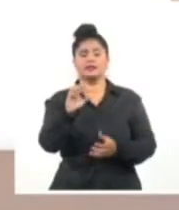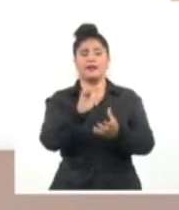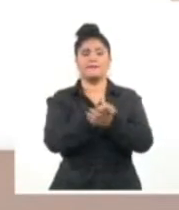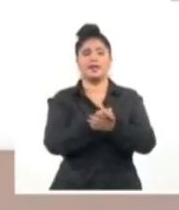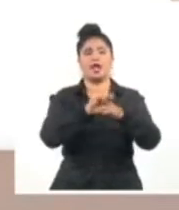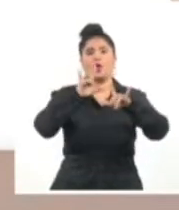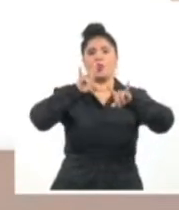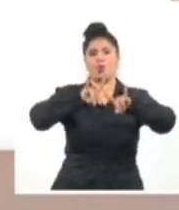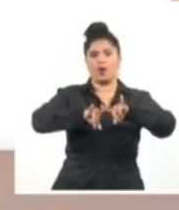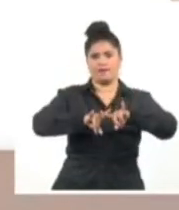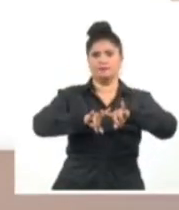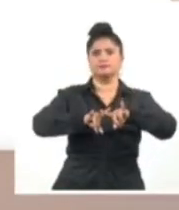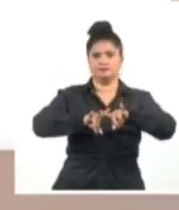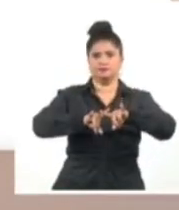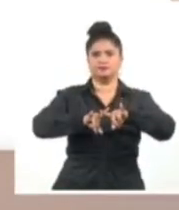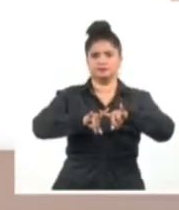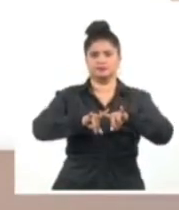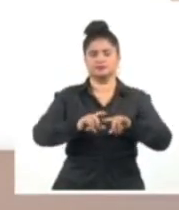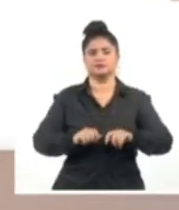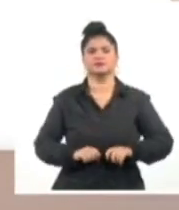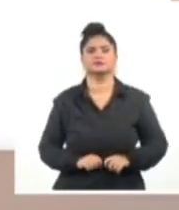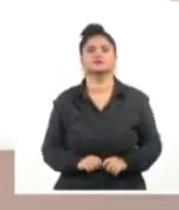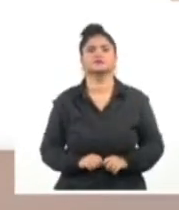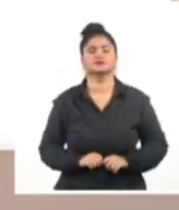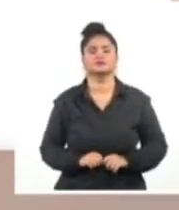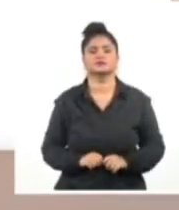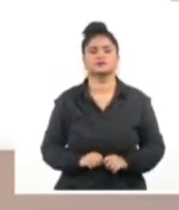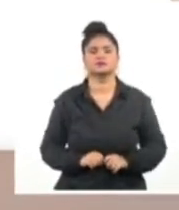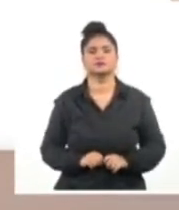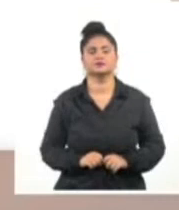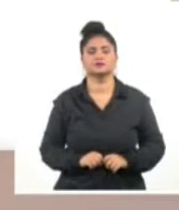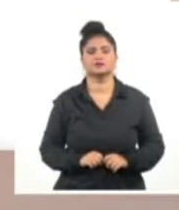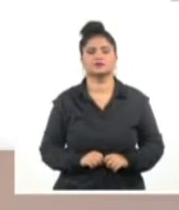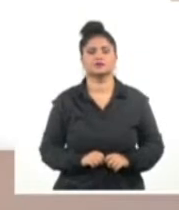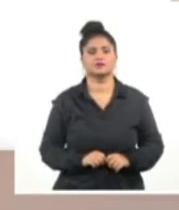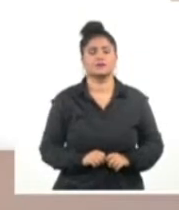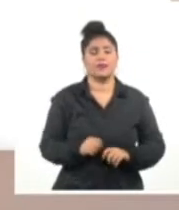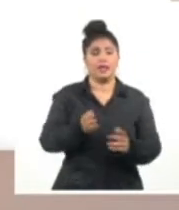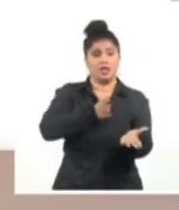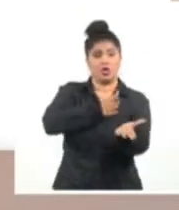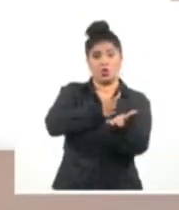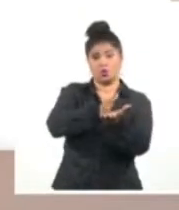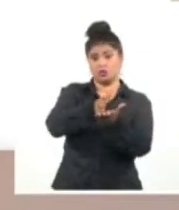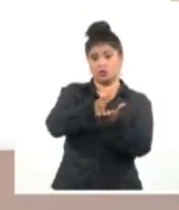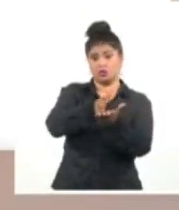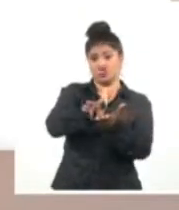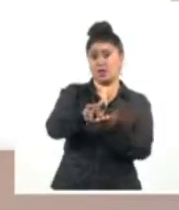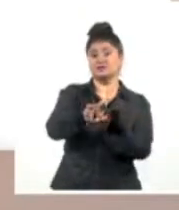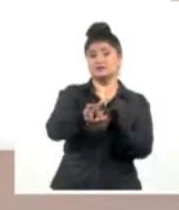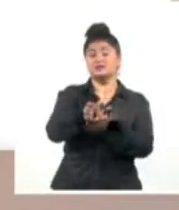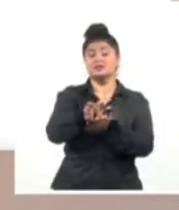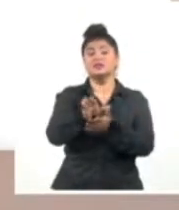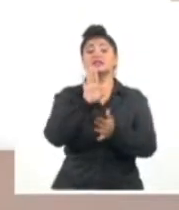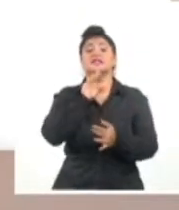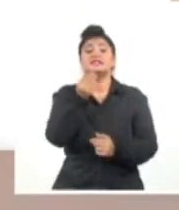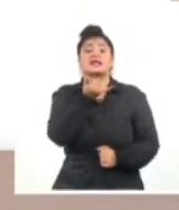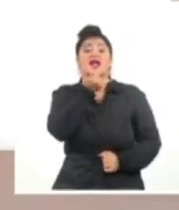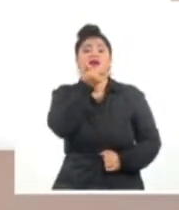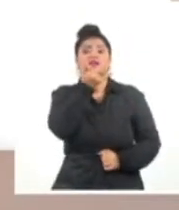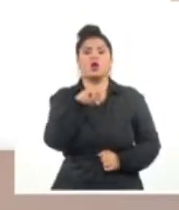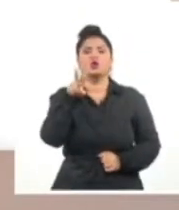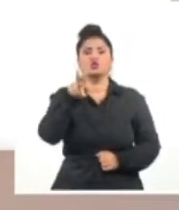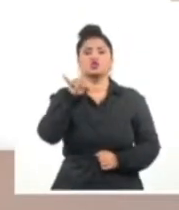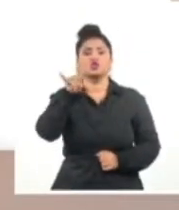disponibilidad y la demanda, como se muestra en pantalla. Por lo que, de mantenerse las condiciones previstas, se pronostica una afectación de